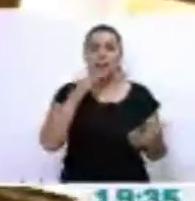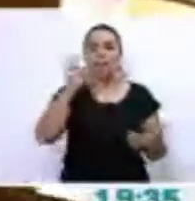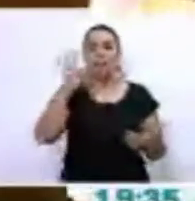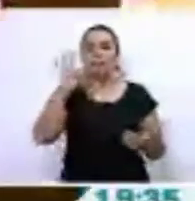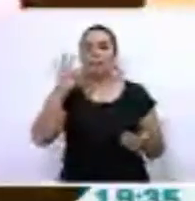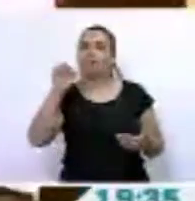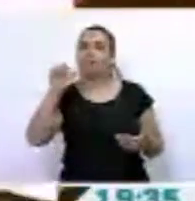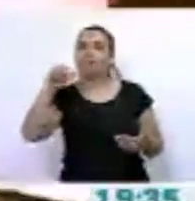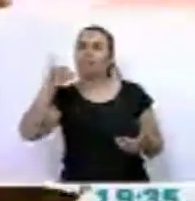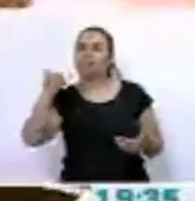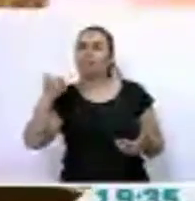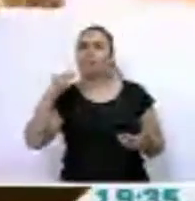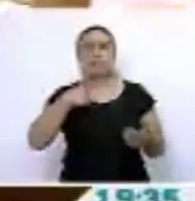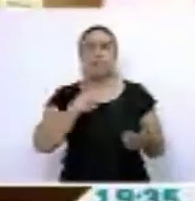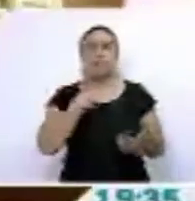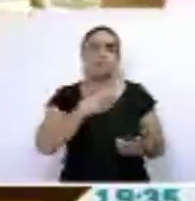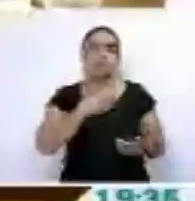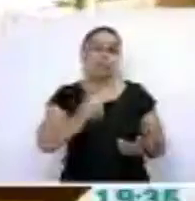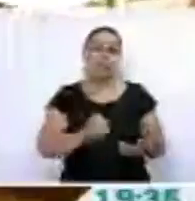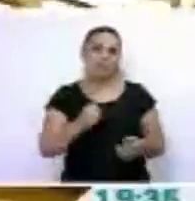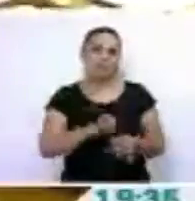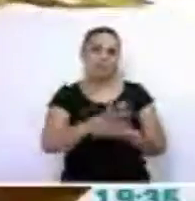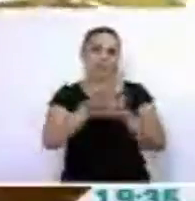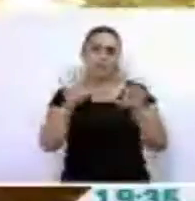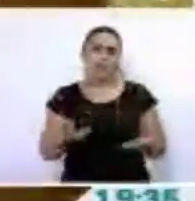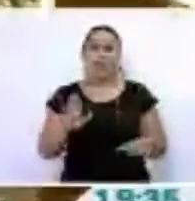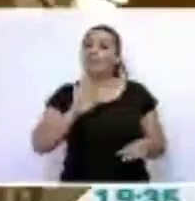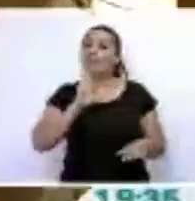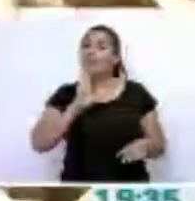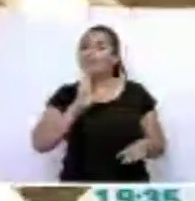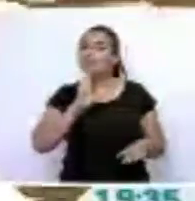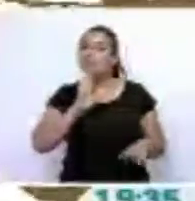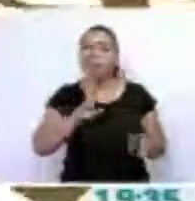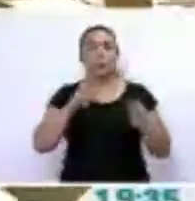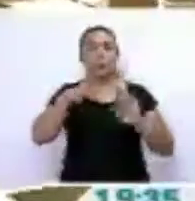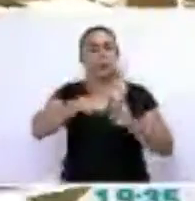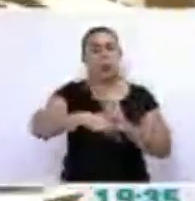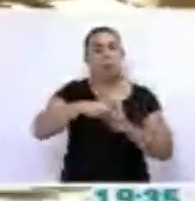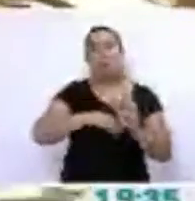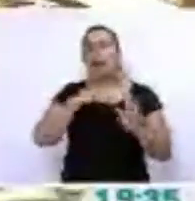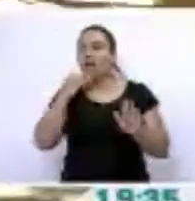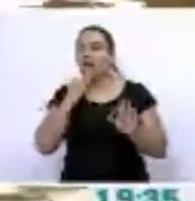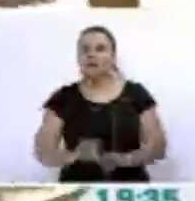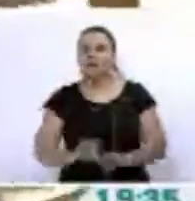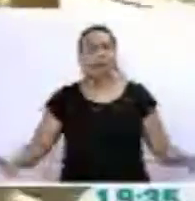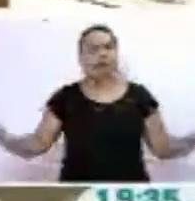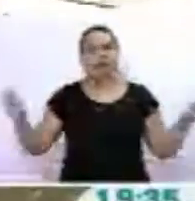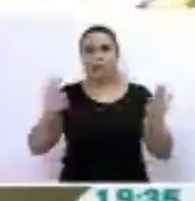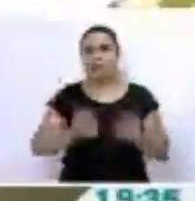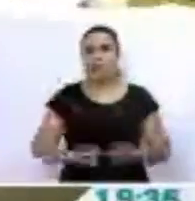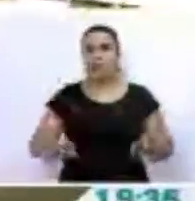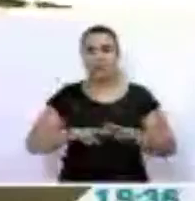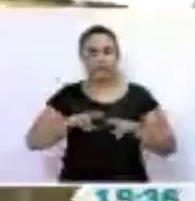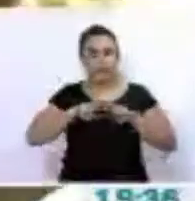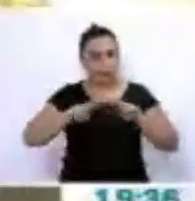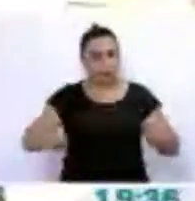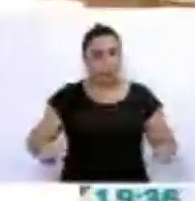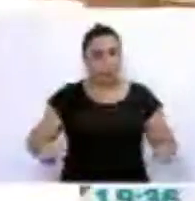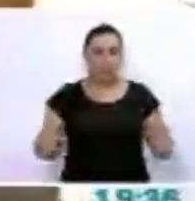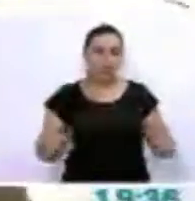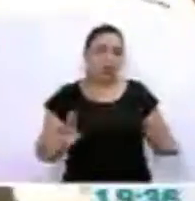de Villas Buenas de Gata. Ya lo dice la propia alcaldesa, la propia regidora. De momento no hay ninguna normativa que prohíba implícita o